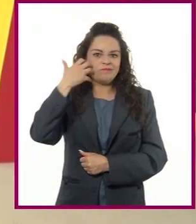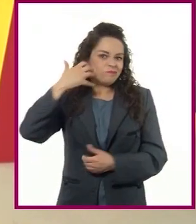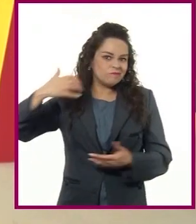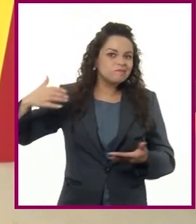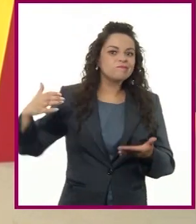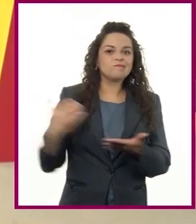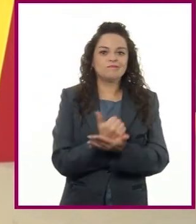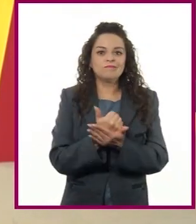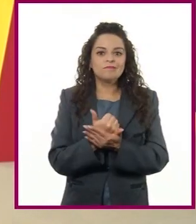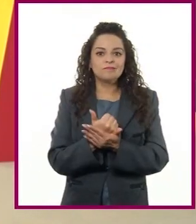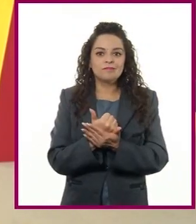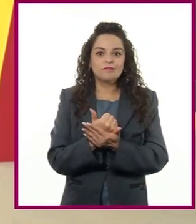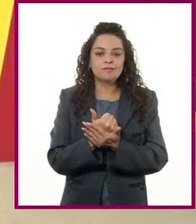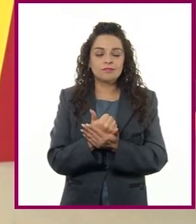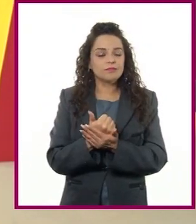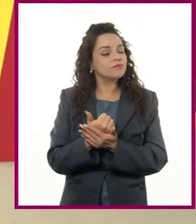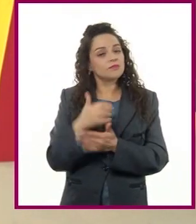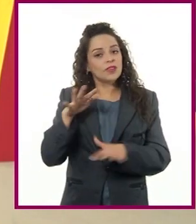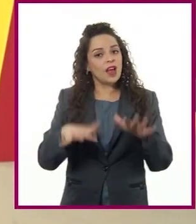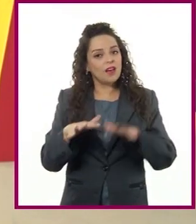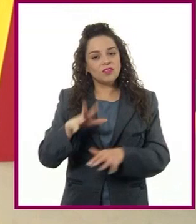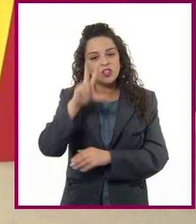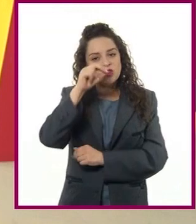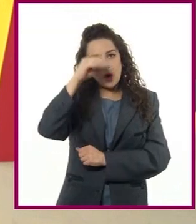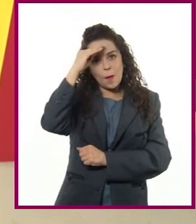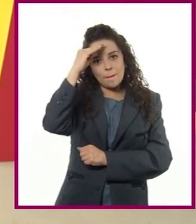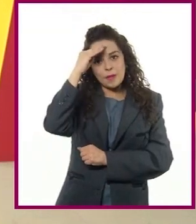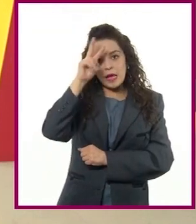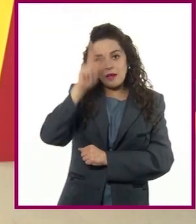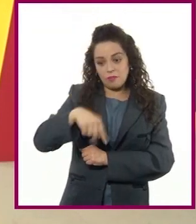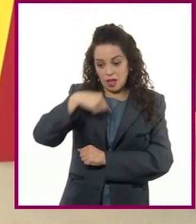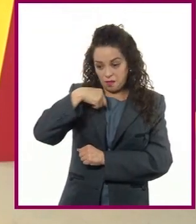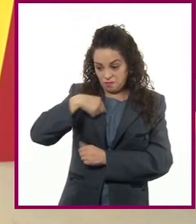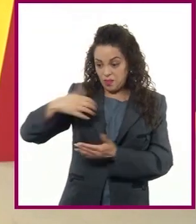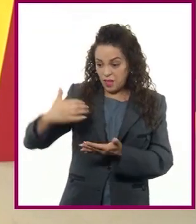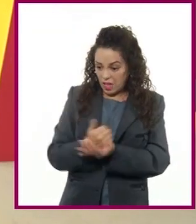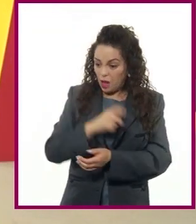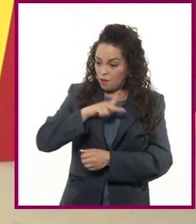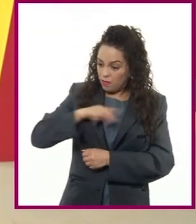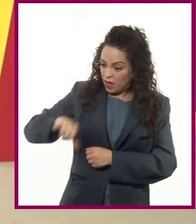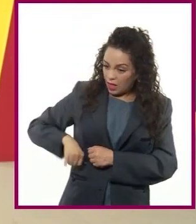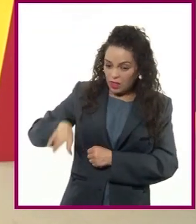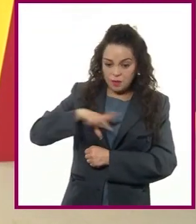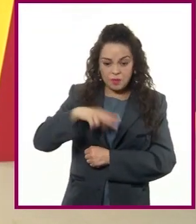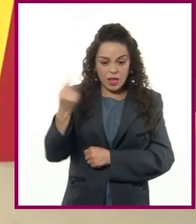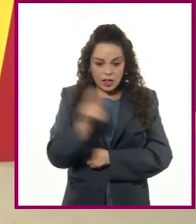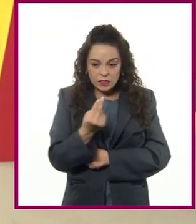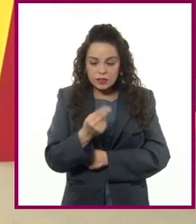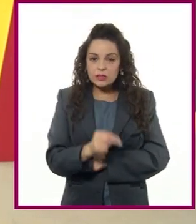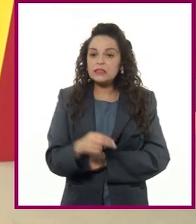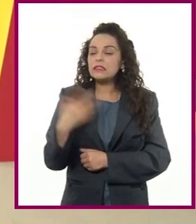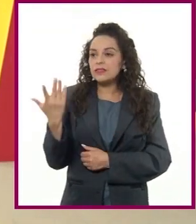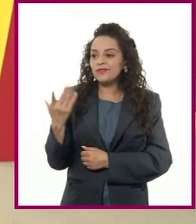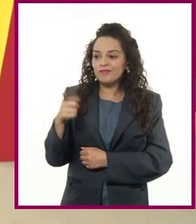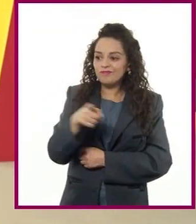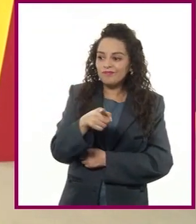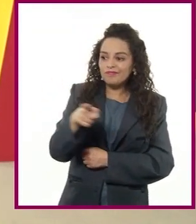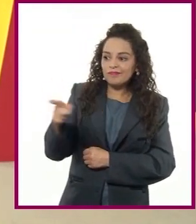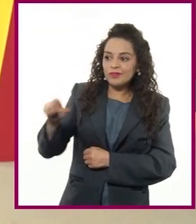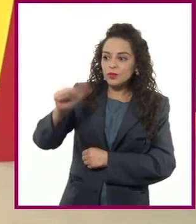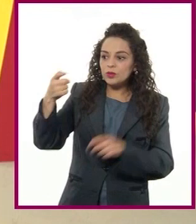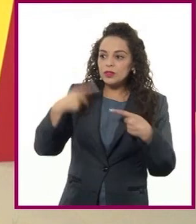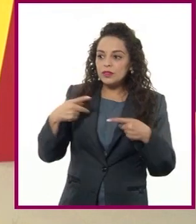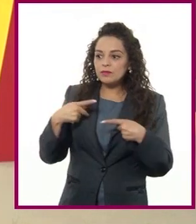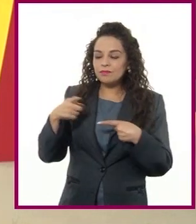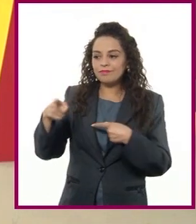veces toma conciencia de cómo afectan los intereses, las necesidades, los deseos o los bienes de las y los